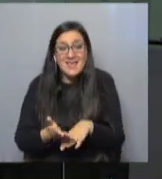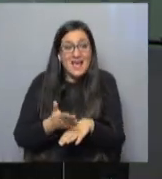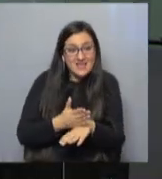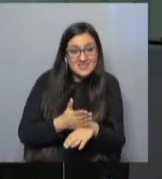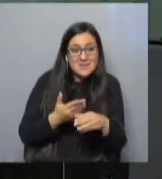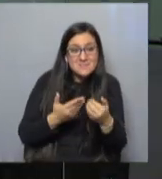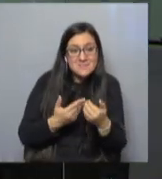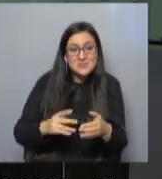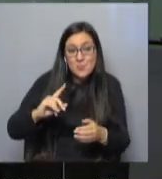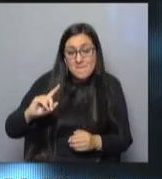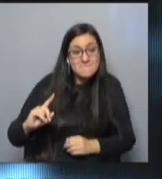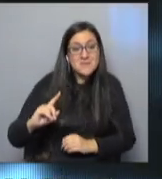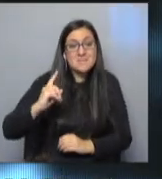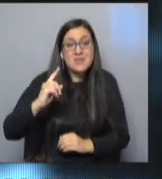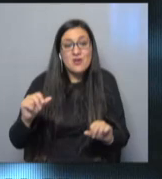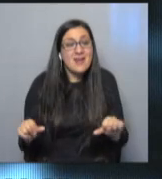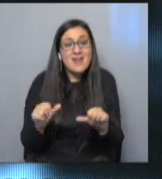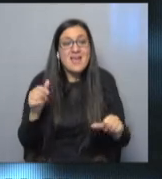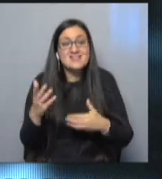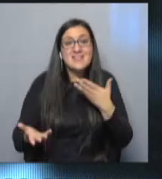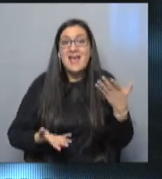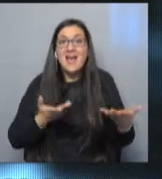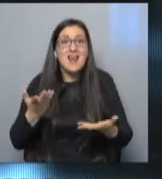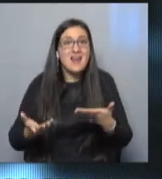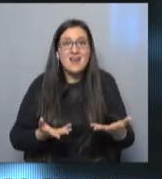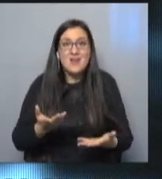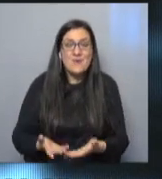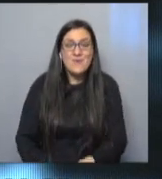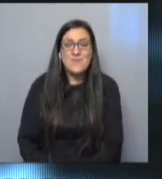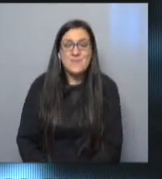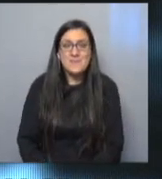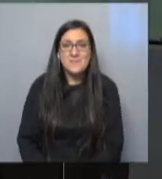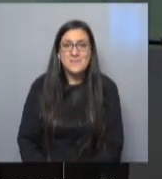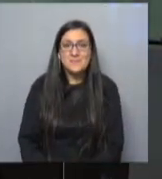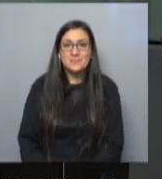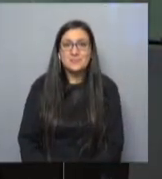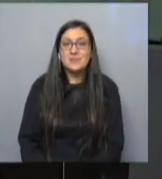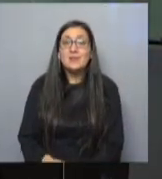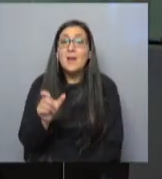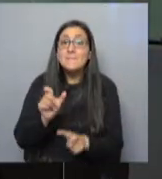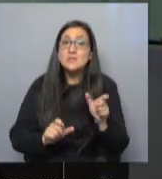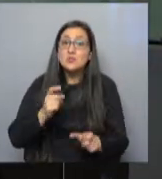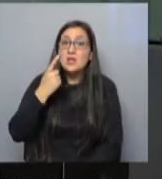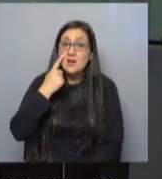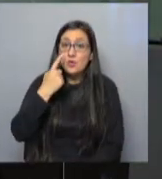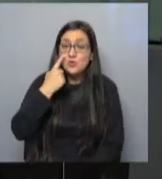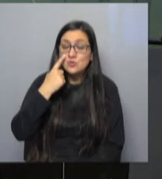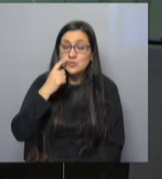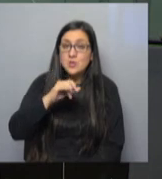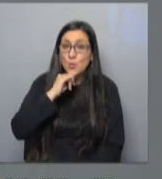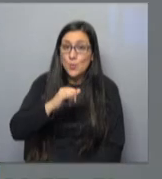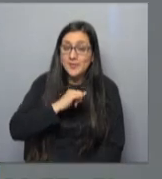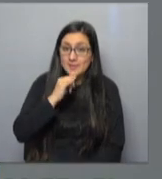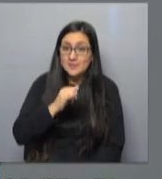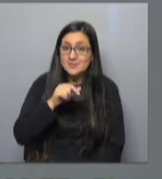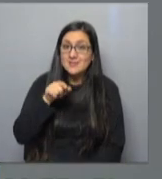que he estado anticipando lo que vendría la gente que la conoce relata que